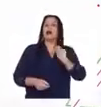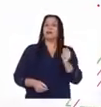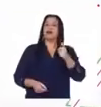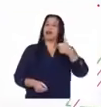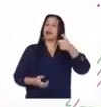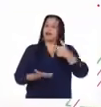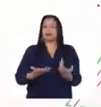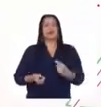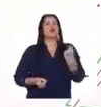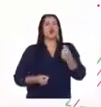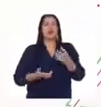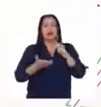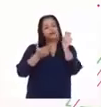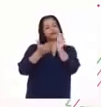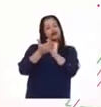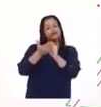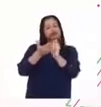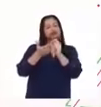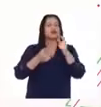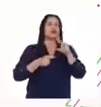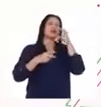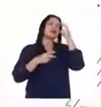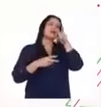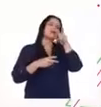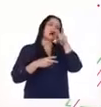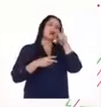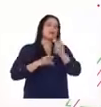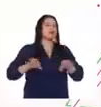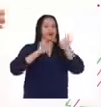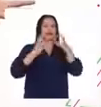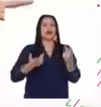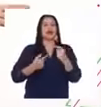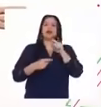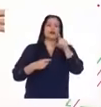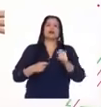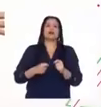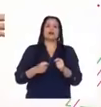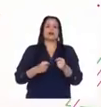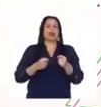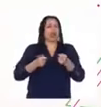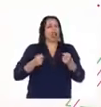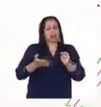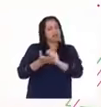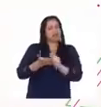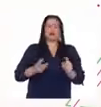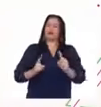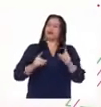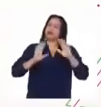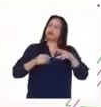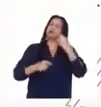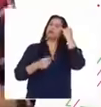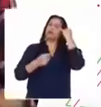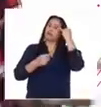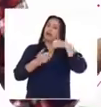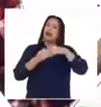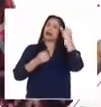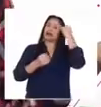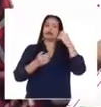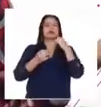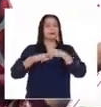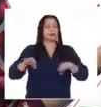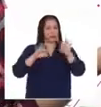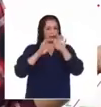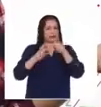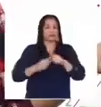lapicero, solamente para hacer los apuntes más importantes. Tampoco queremos generar la expresión, chicos. Ya saben. Muy bien,